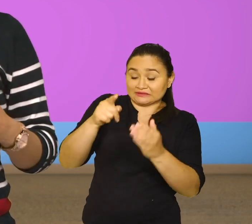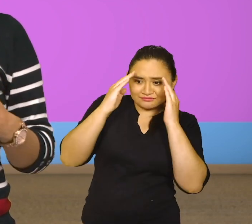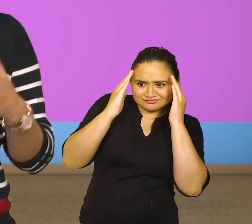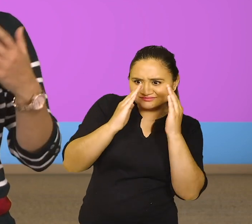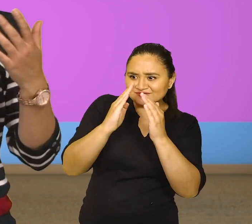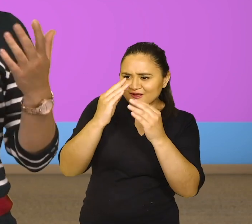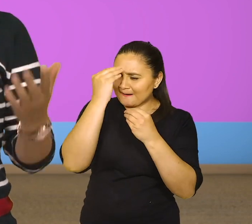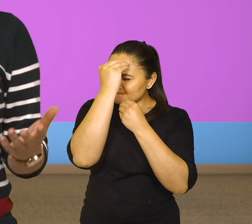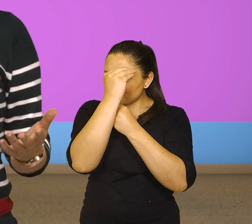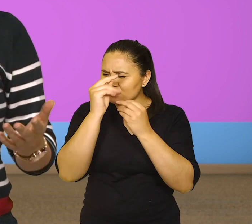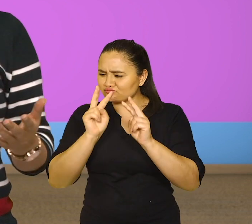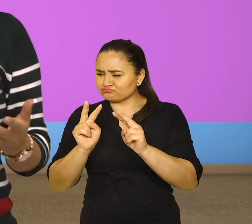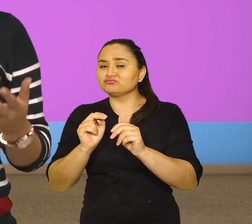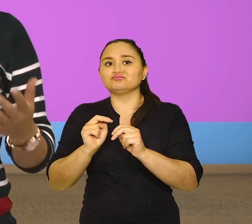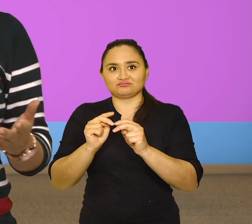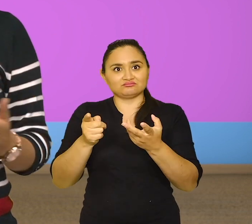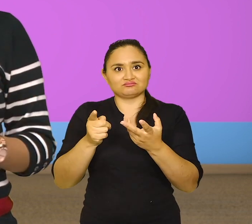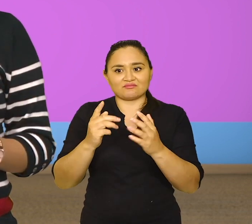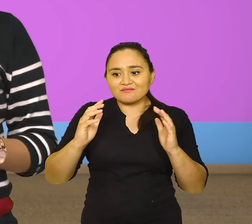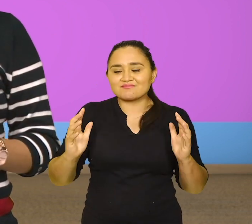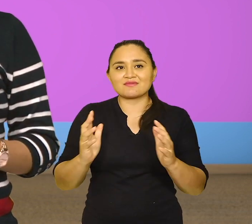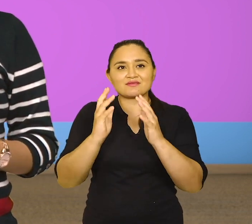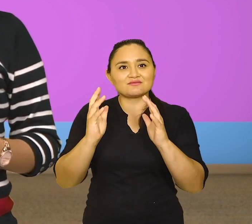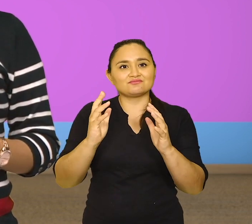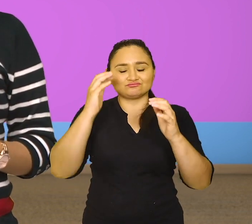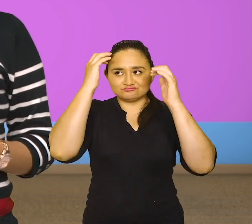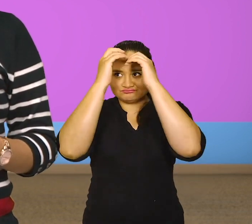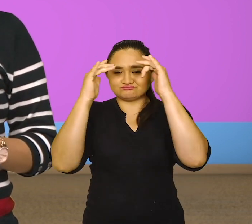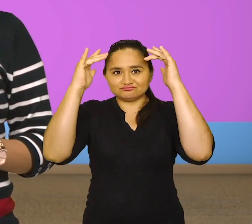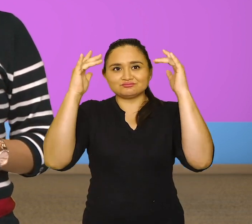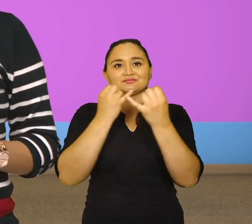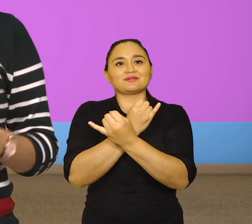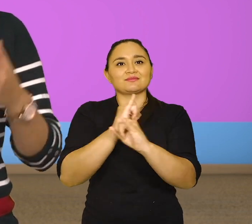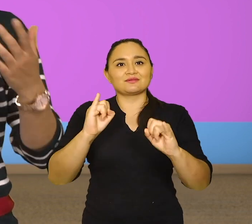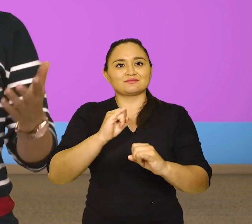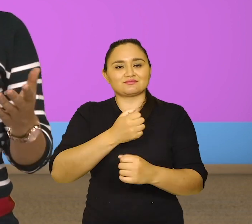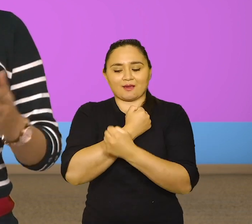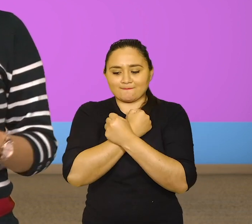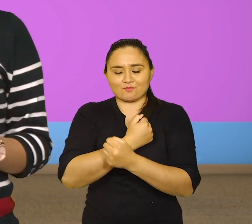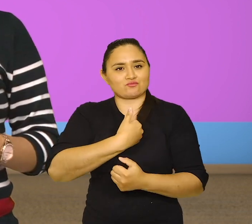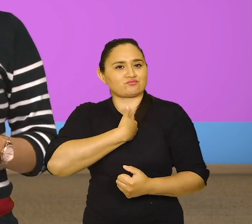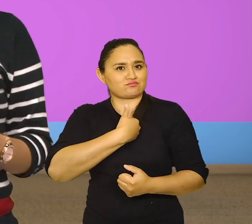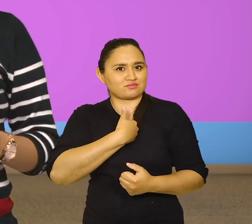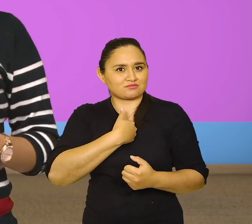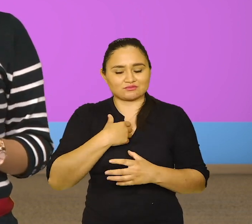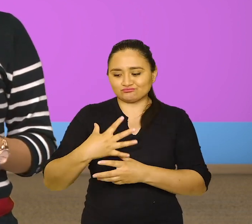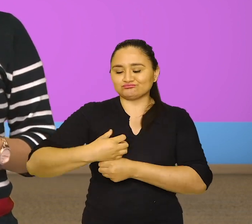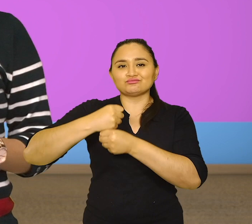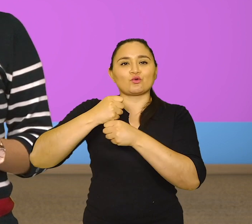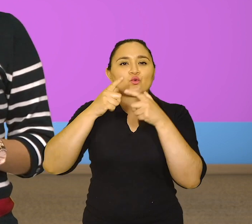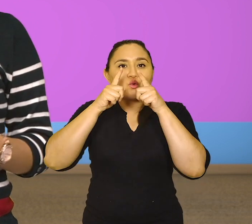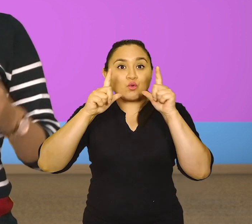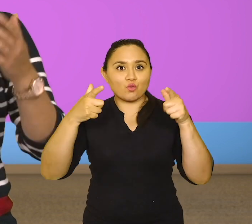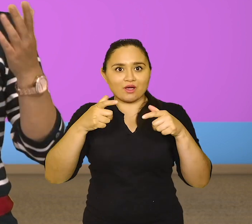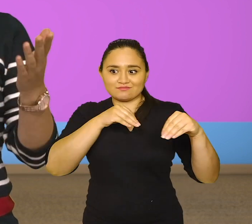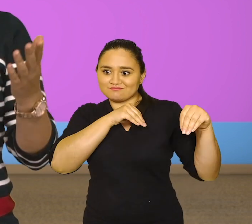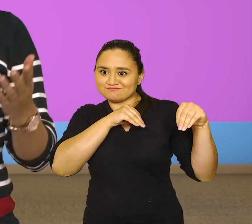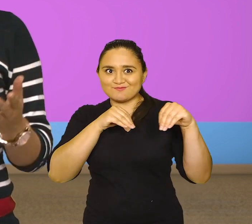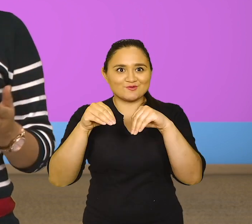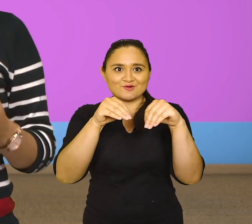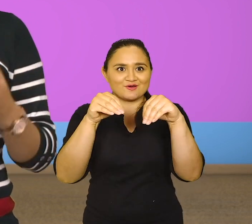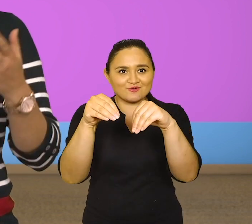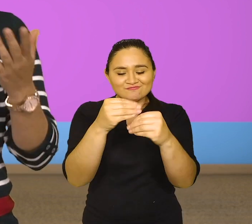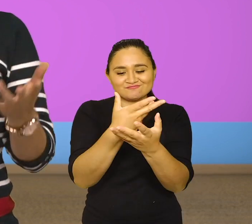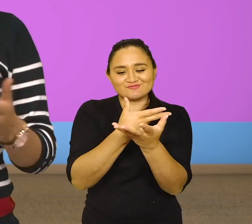importante ya que estimula el desarrollo de la creatividad, independencia, autoestima, seguridad,